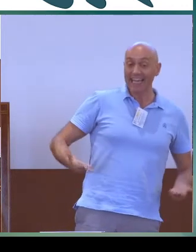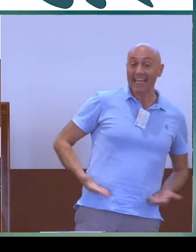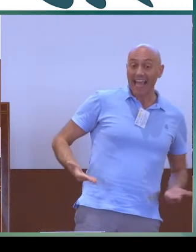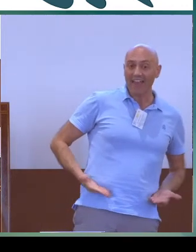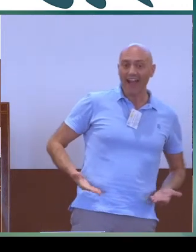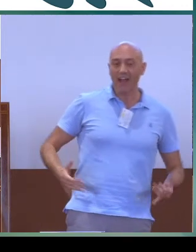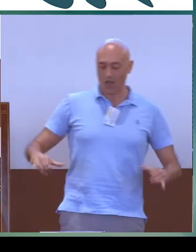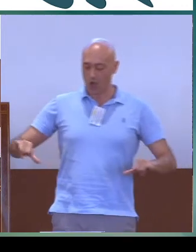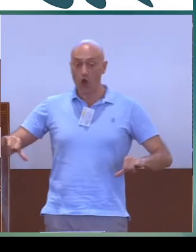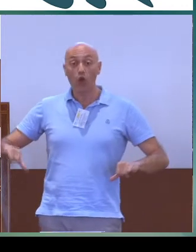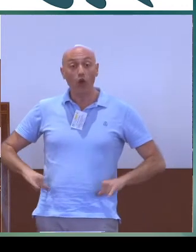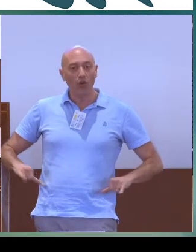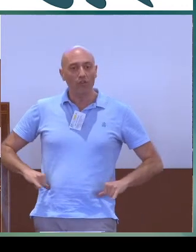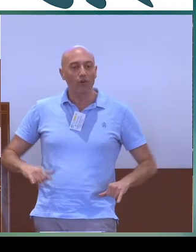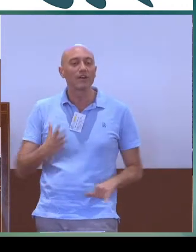¿Paso?